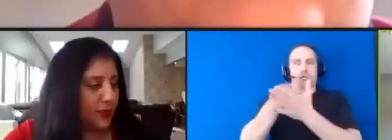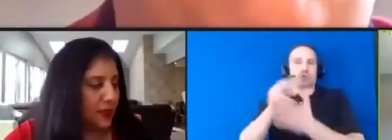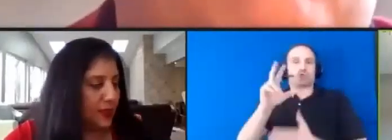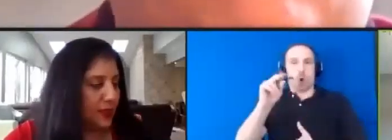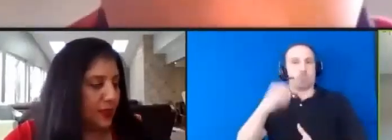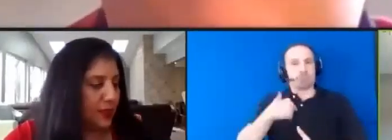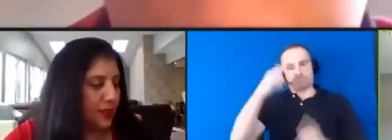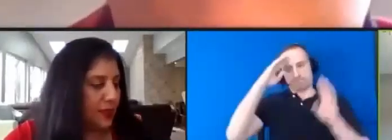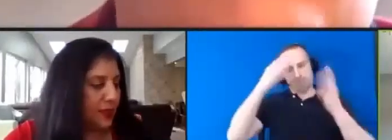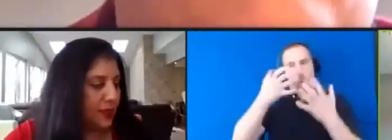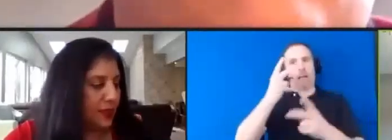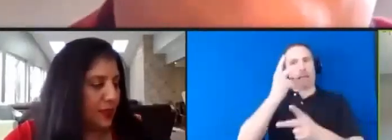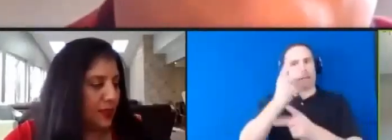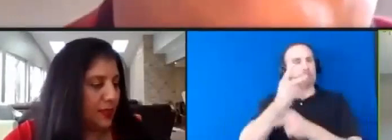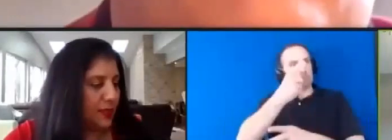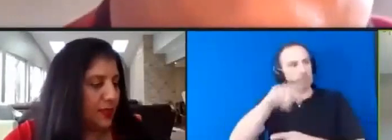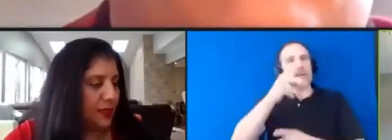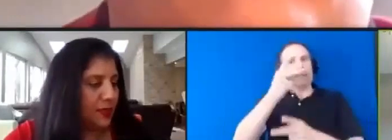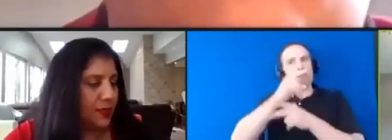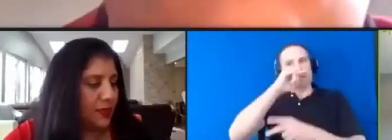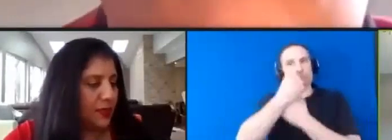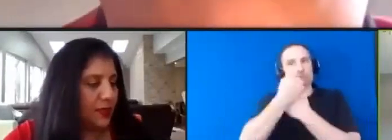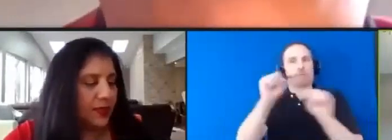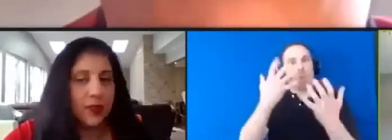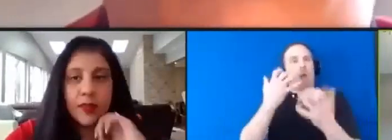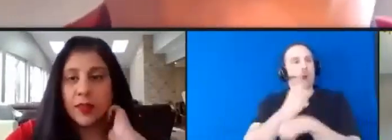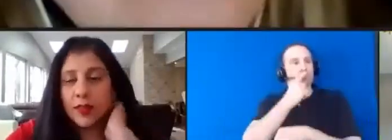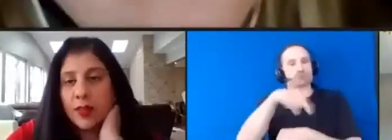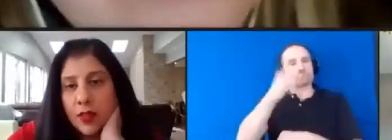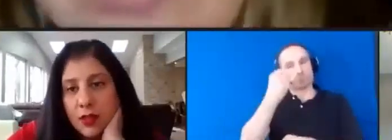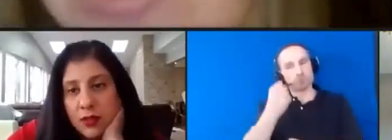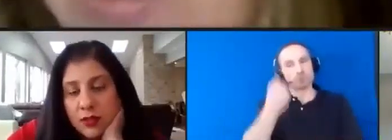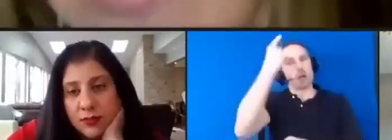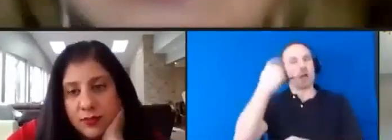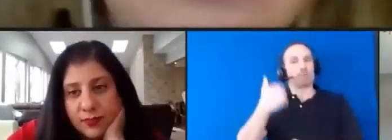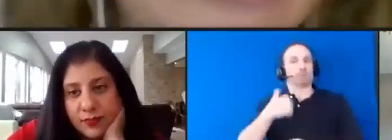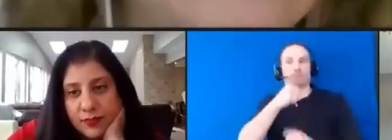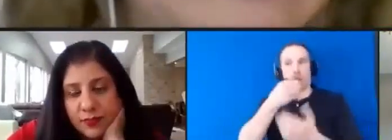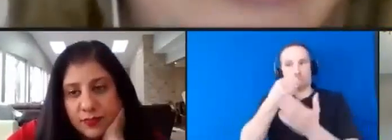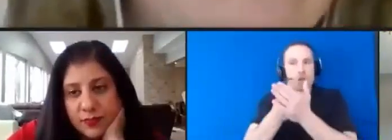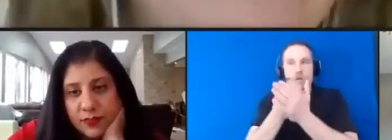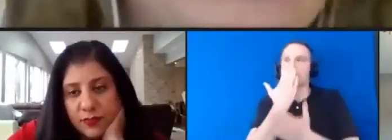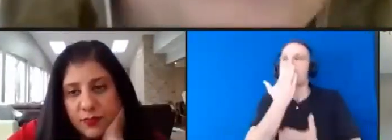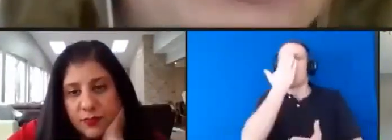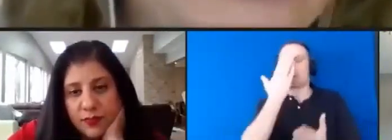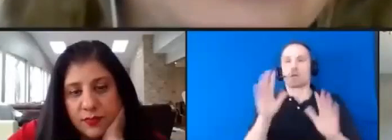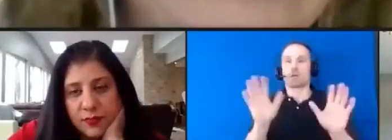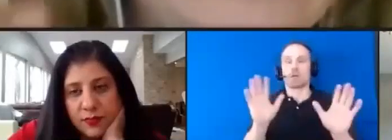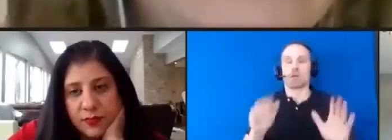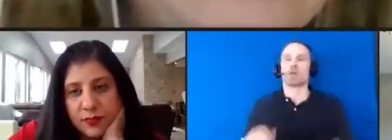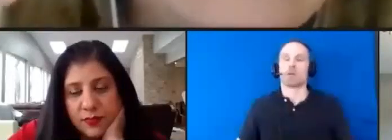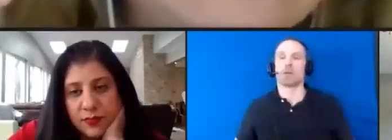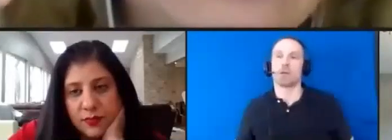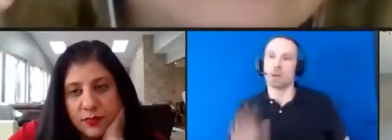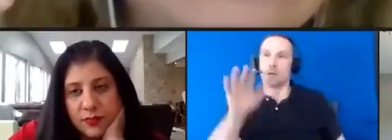este yo soy empleado de ejemplo y ford y no tengo interés financiero de dar esta información